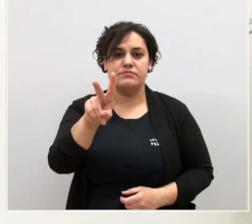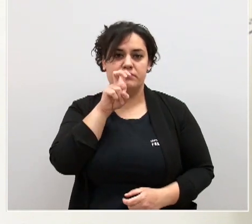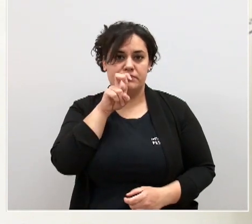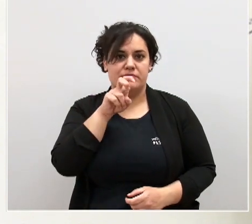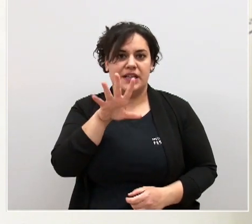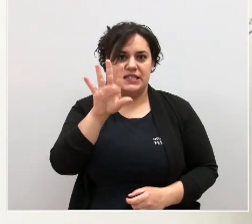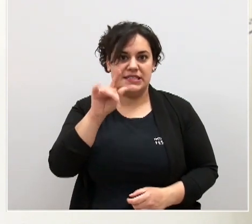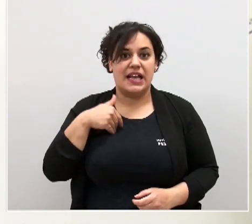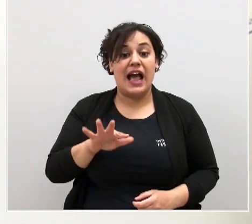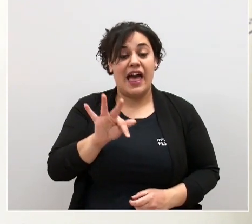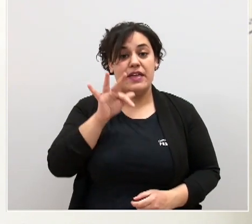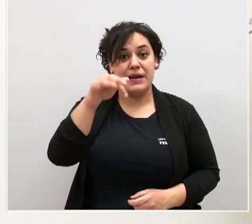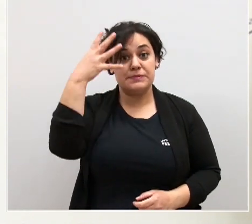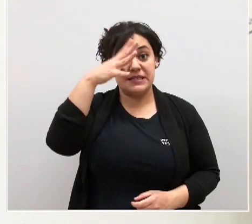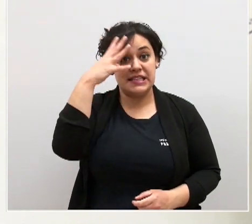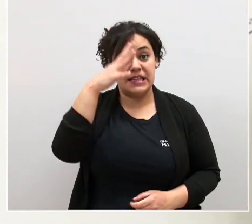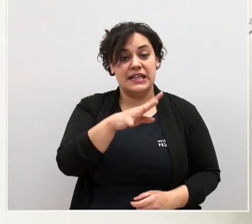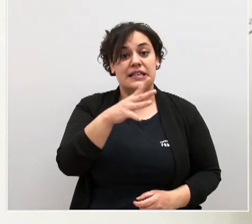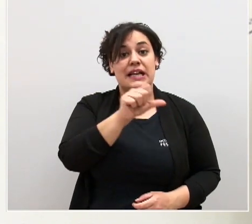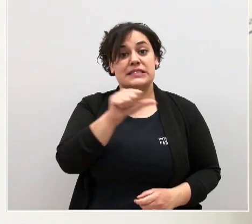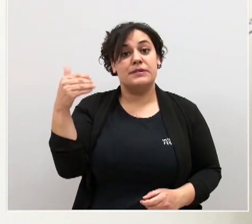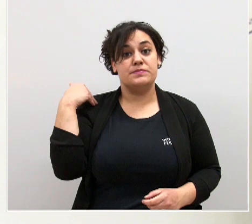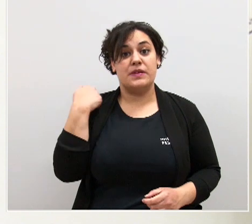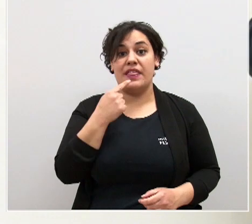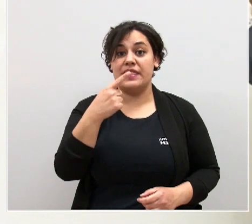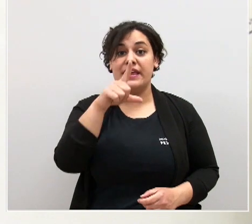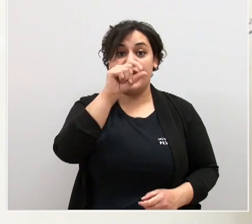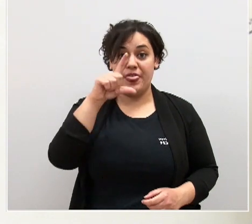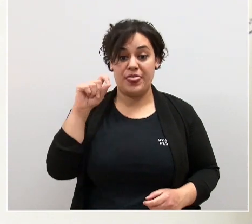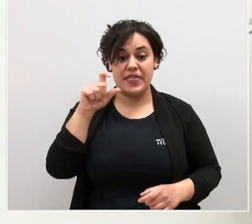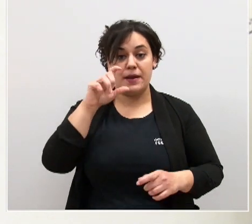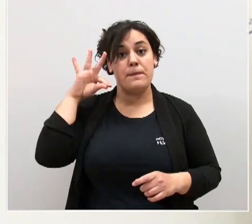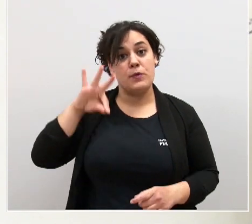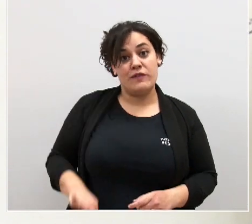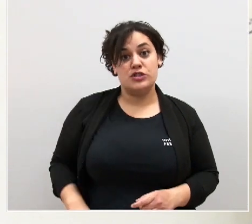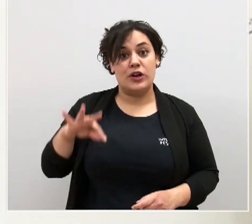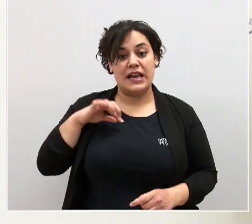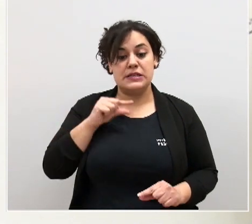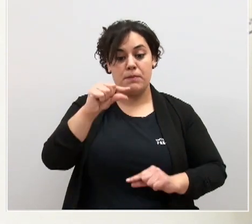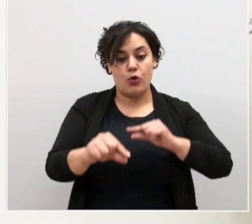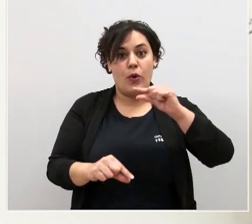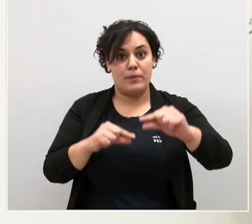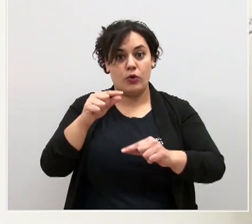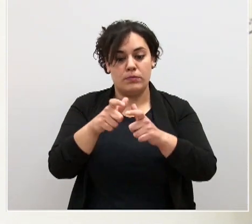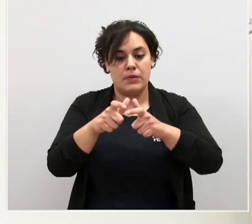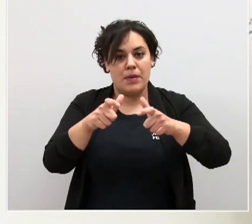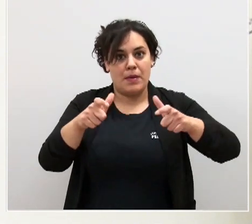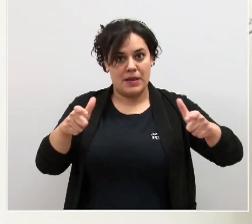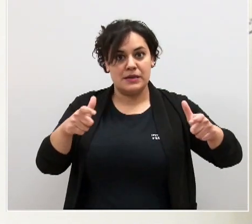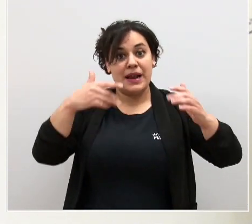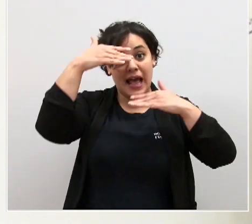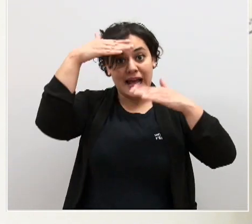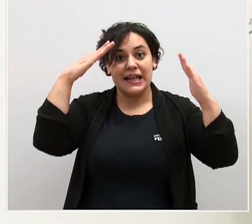Miras la semana pasada anunció que se iban a contratar más de 100 profesionales de manera escalonada a partir de ahora, entre otras cosas, para atender